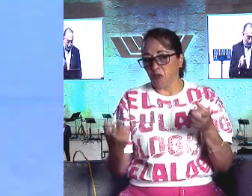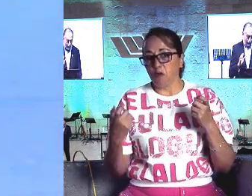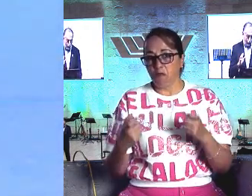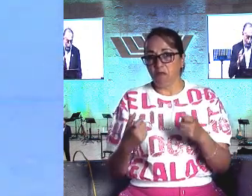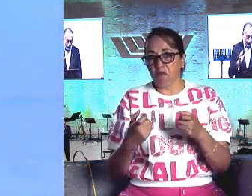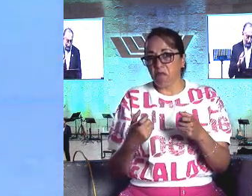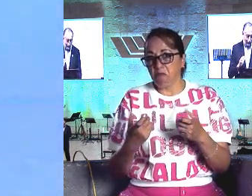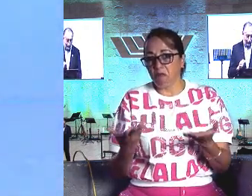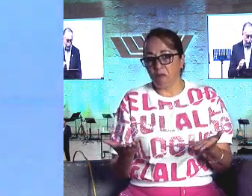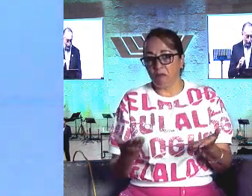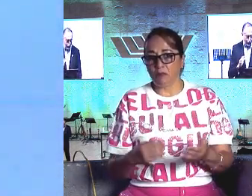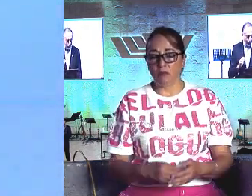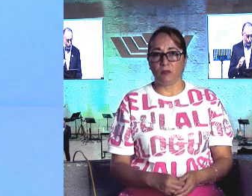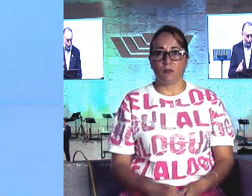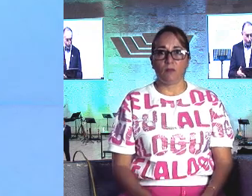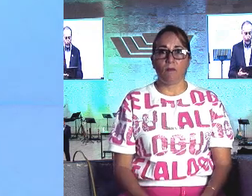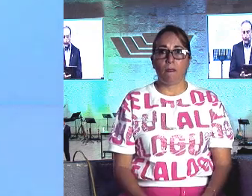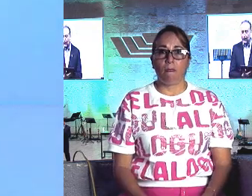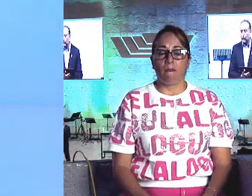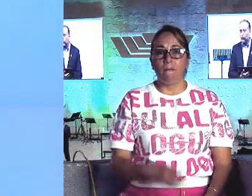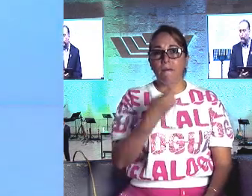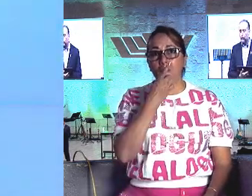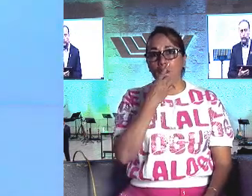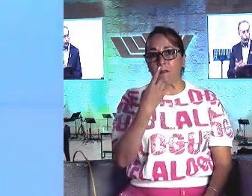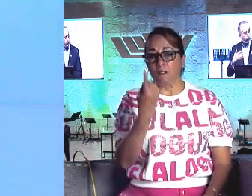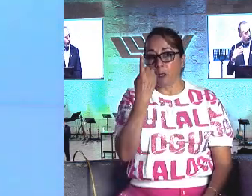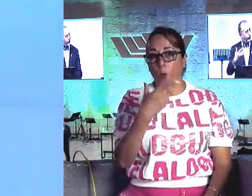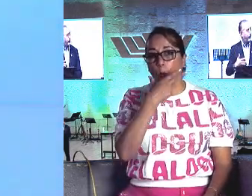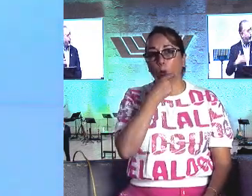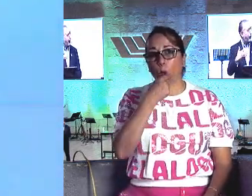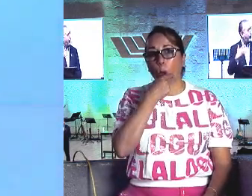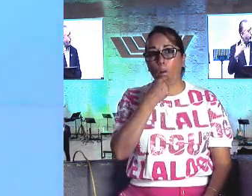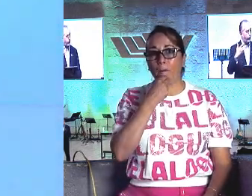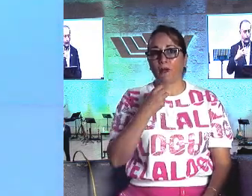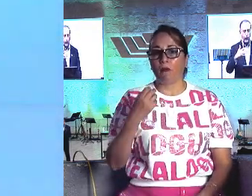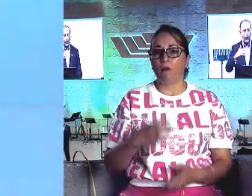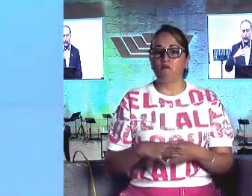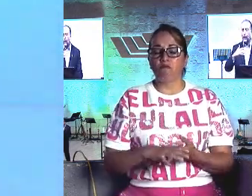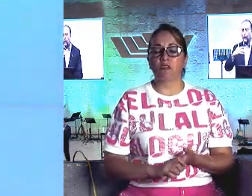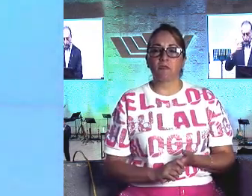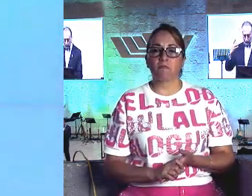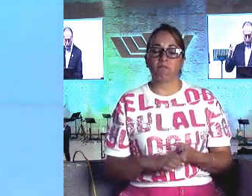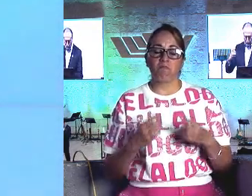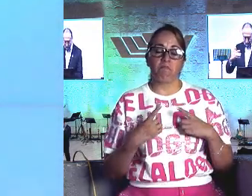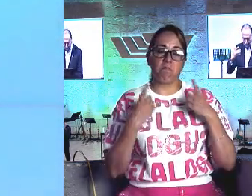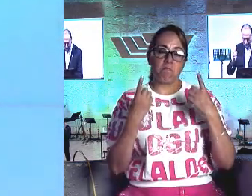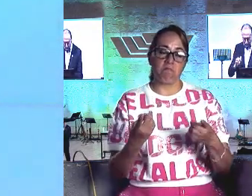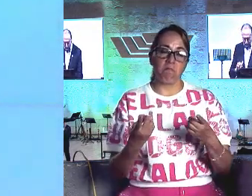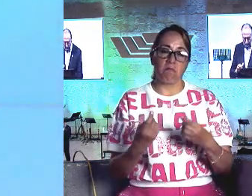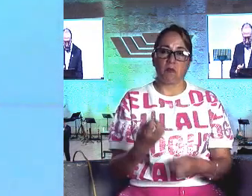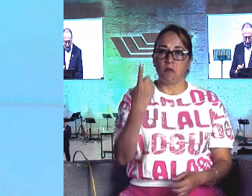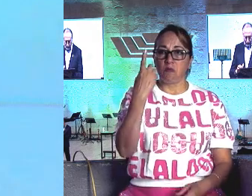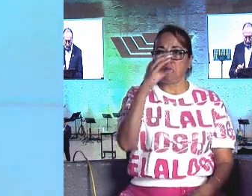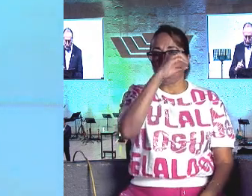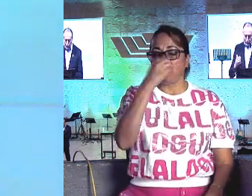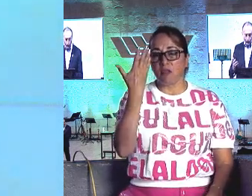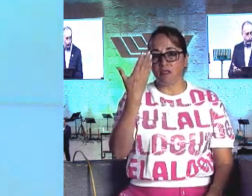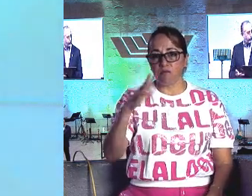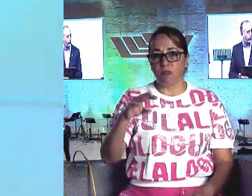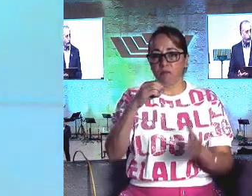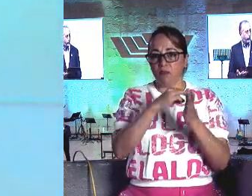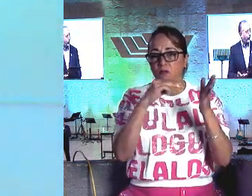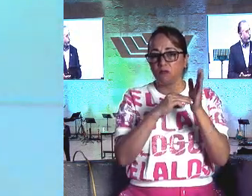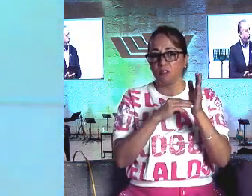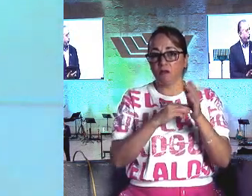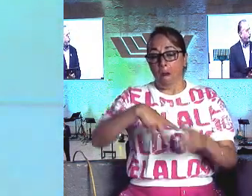gané una licitación de 10 millones de pesos. Lo felicité, oré por él, que haga su trabajo con excelencia. Dice: pero